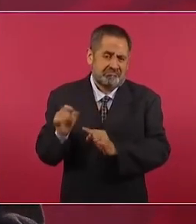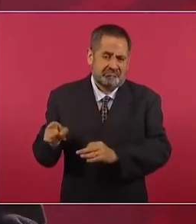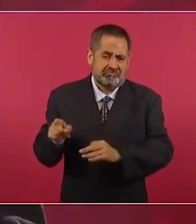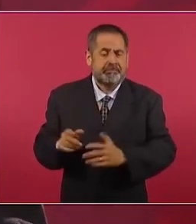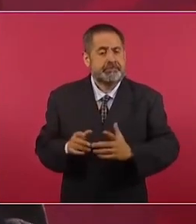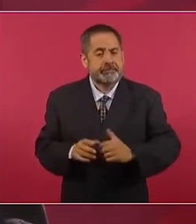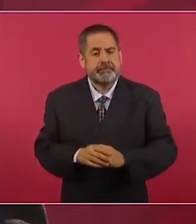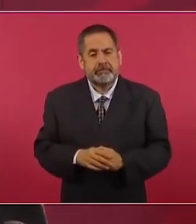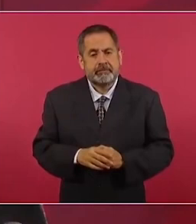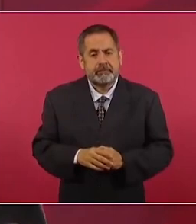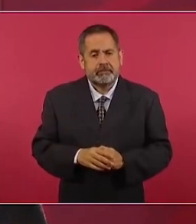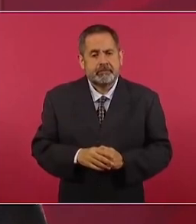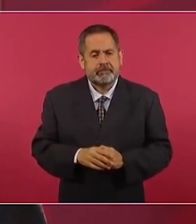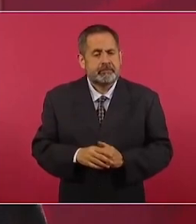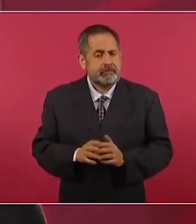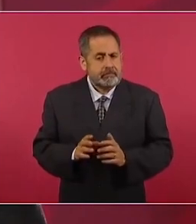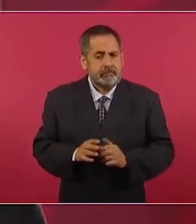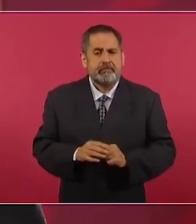Y aunque,